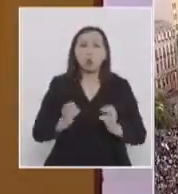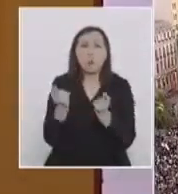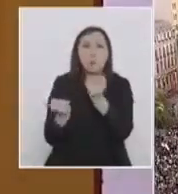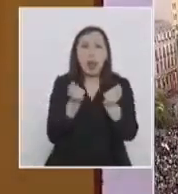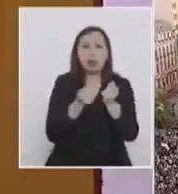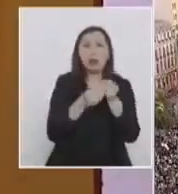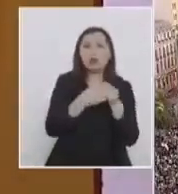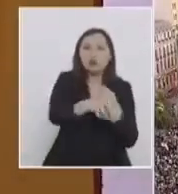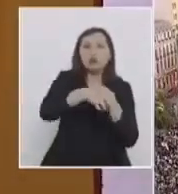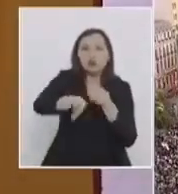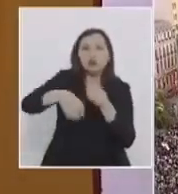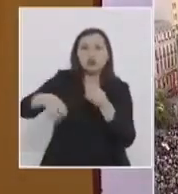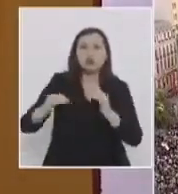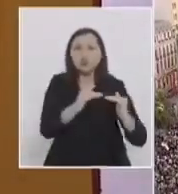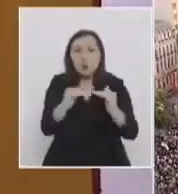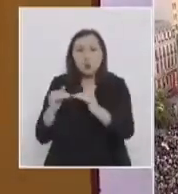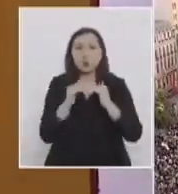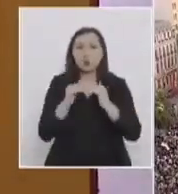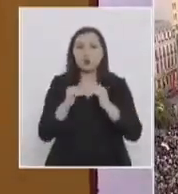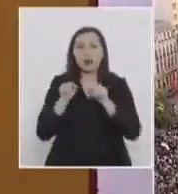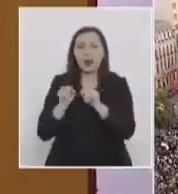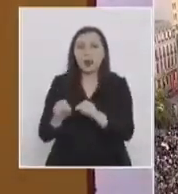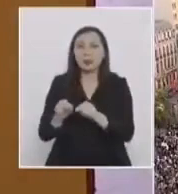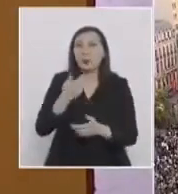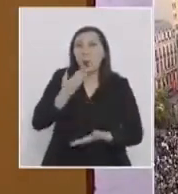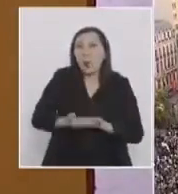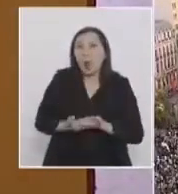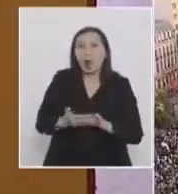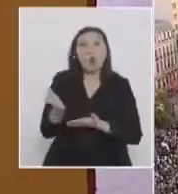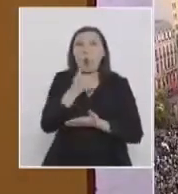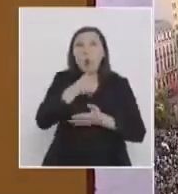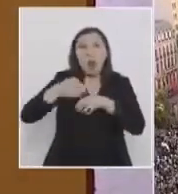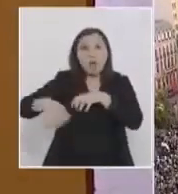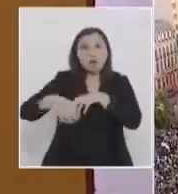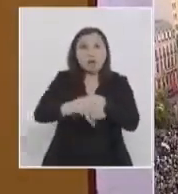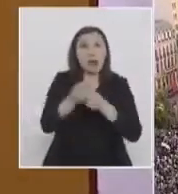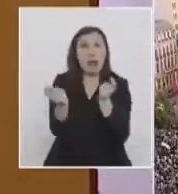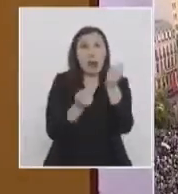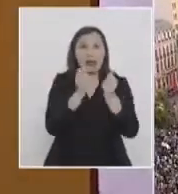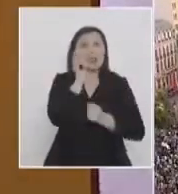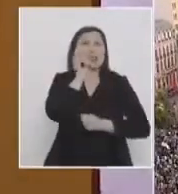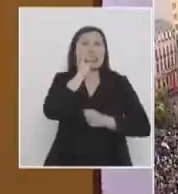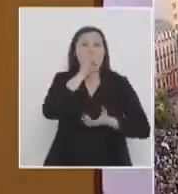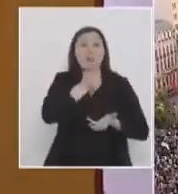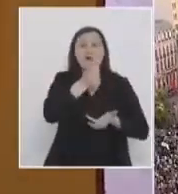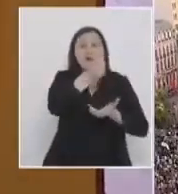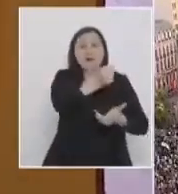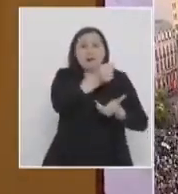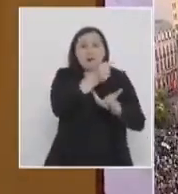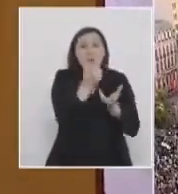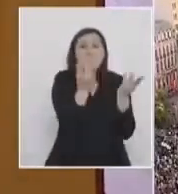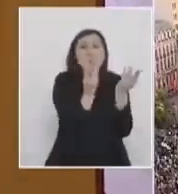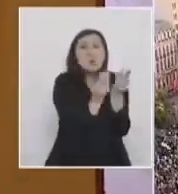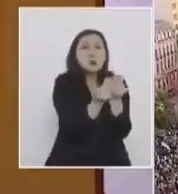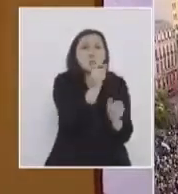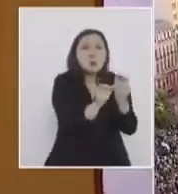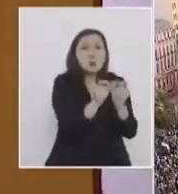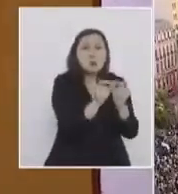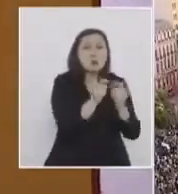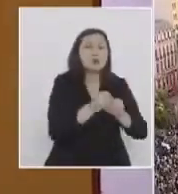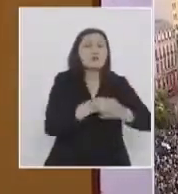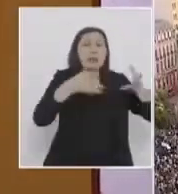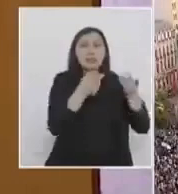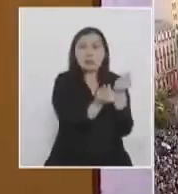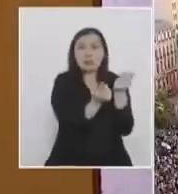frutos de este crecimiento. Porque cuando no hay distribución de la riqueza, cuando la riqueza se concentra solo en unos